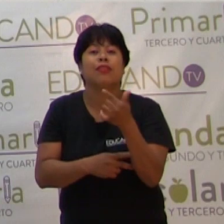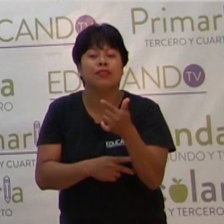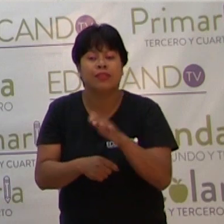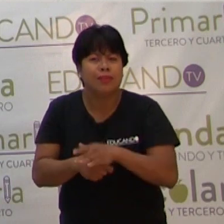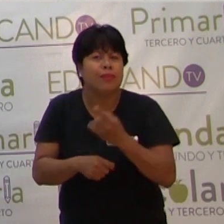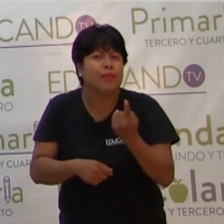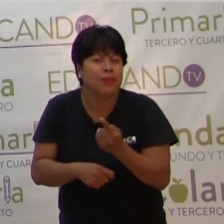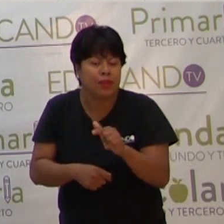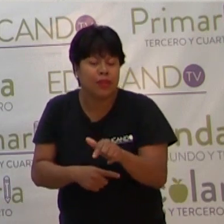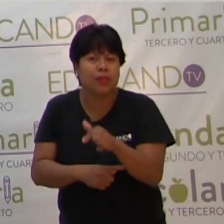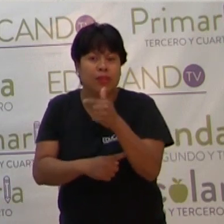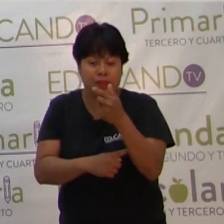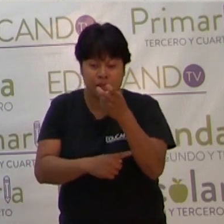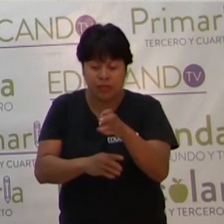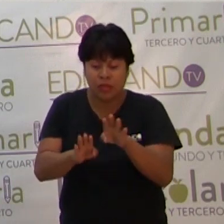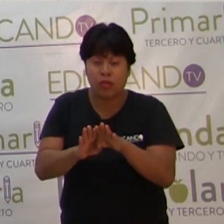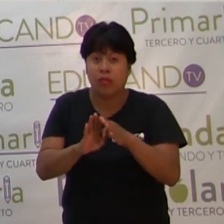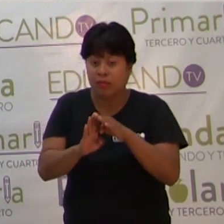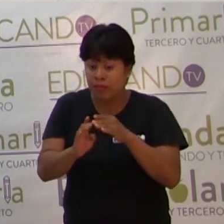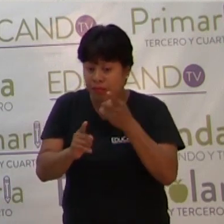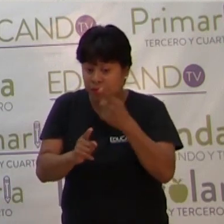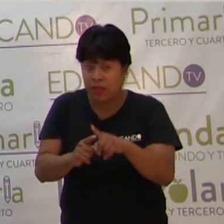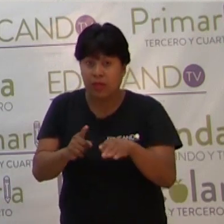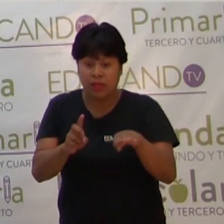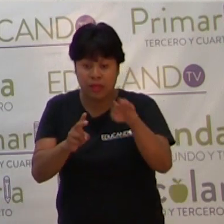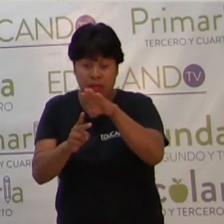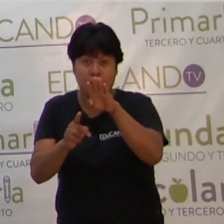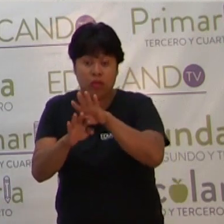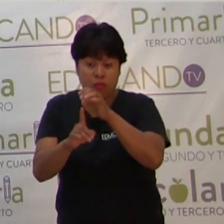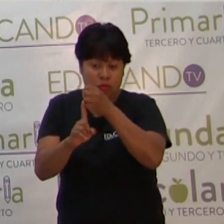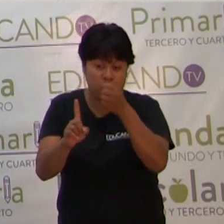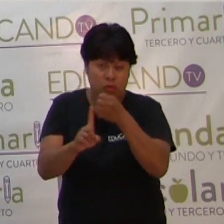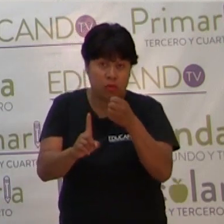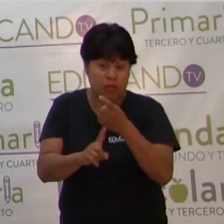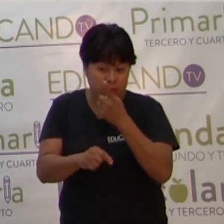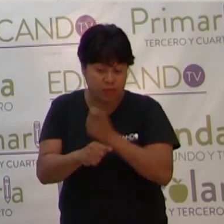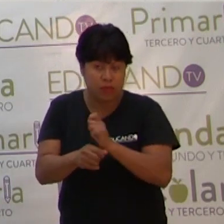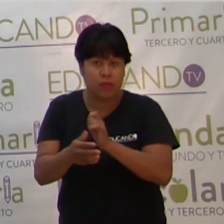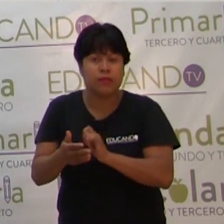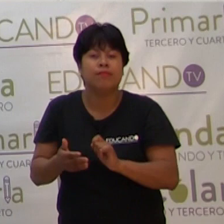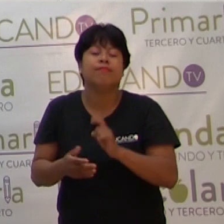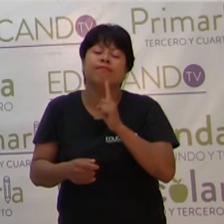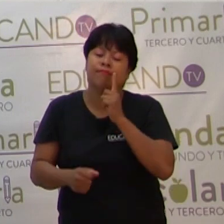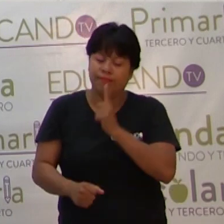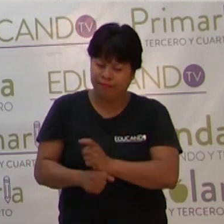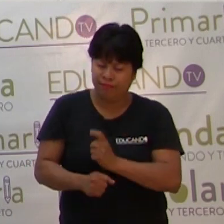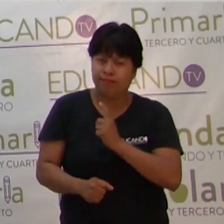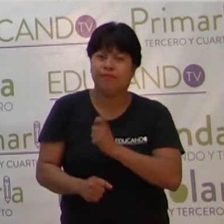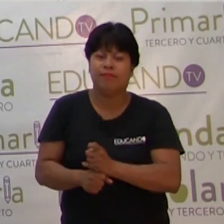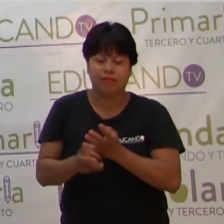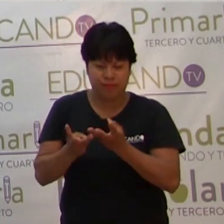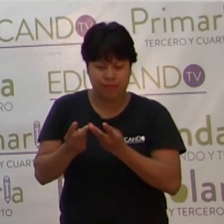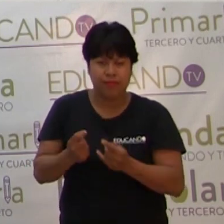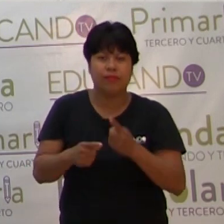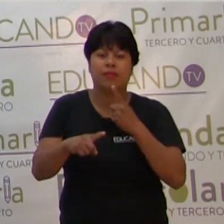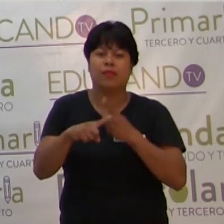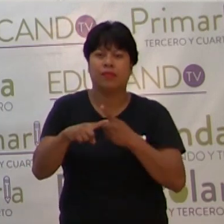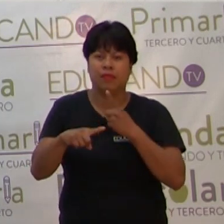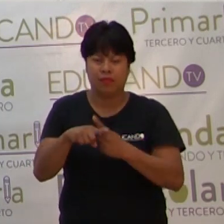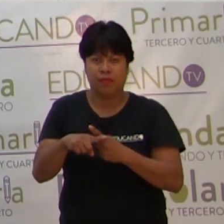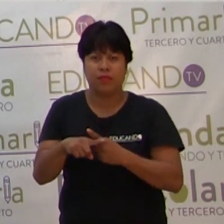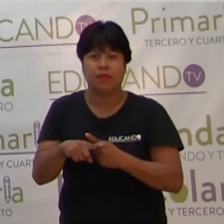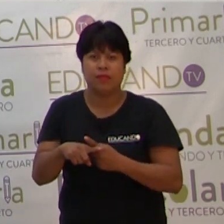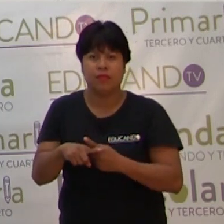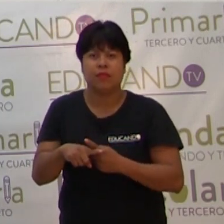Porque de acuerdo a la ley de jerarquía o en el orden que se realizan las operaciones, pues primero tendría que resolverse la